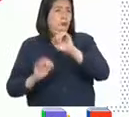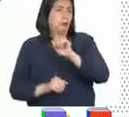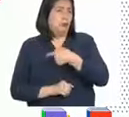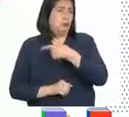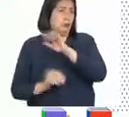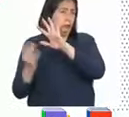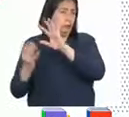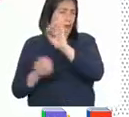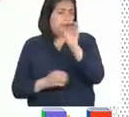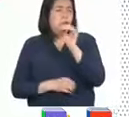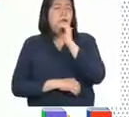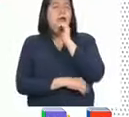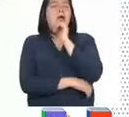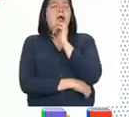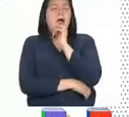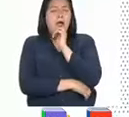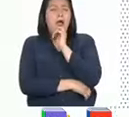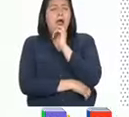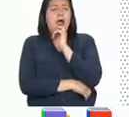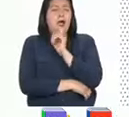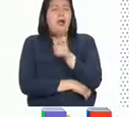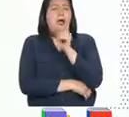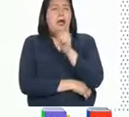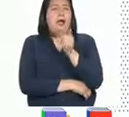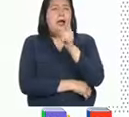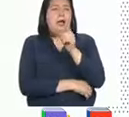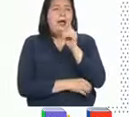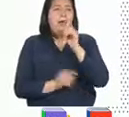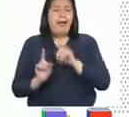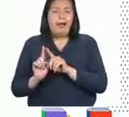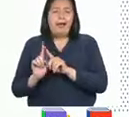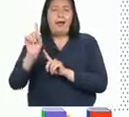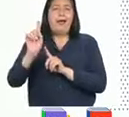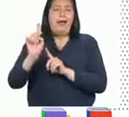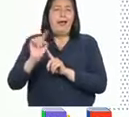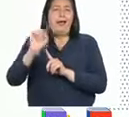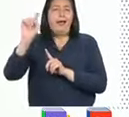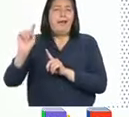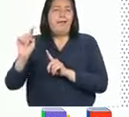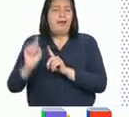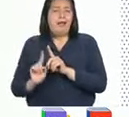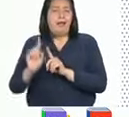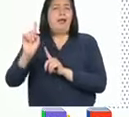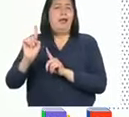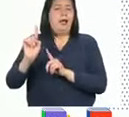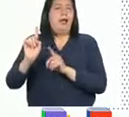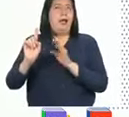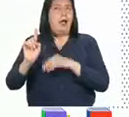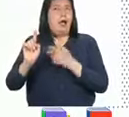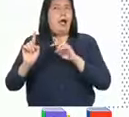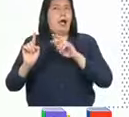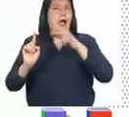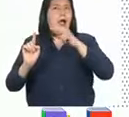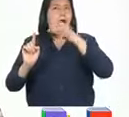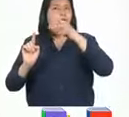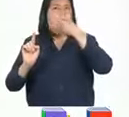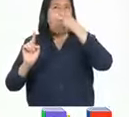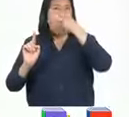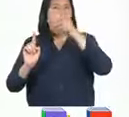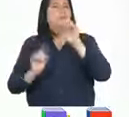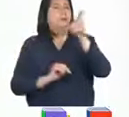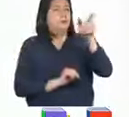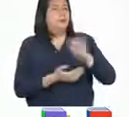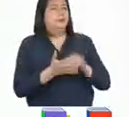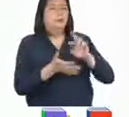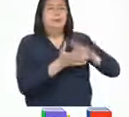11,9%. Ah, por eso está esa flecha hacia arriba, para indicar que la cantidad va en aumento.